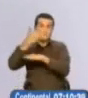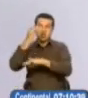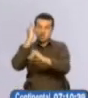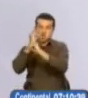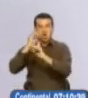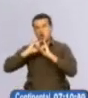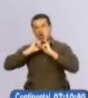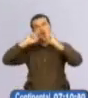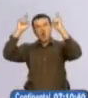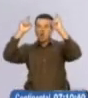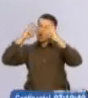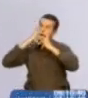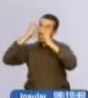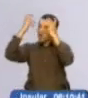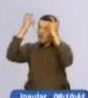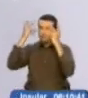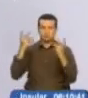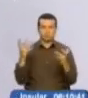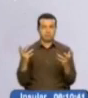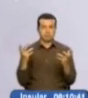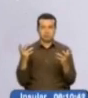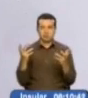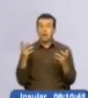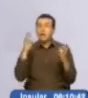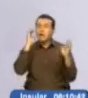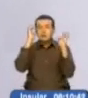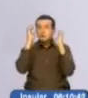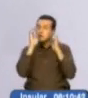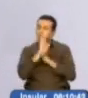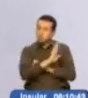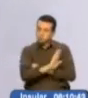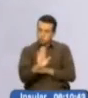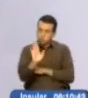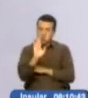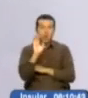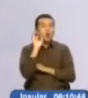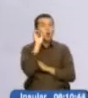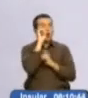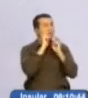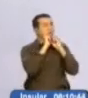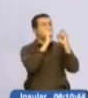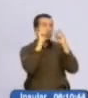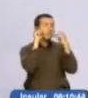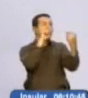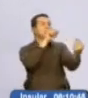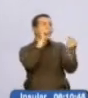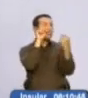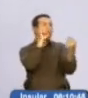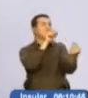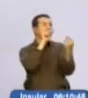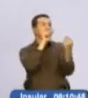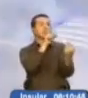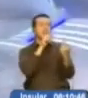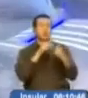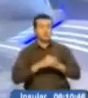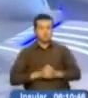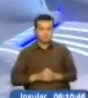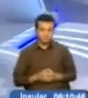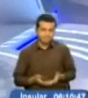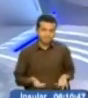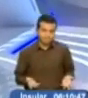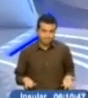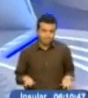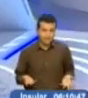institución a gritar. Creo que también es parte de la estrategia el ser parte o copartícipe de esta violencia, ¿no? Ahora,